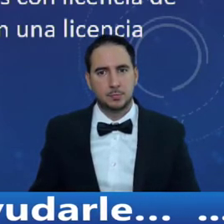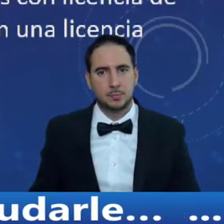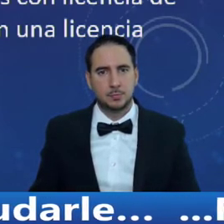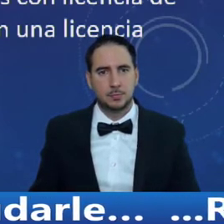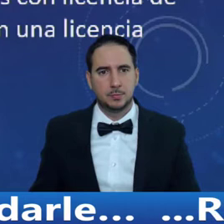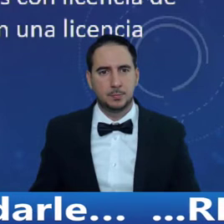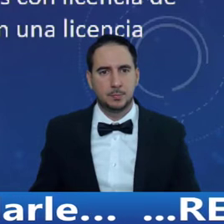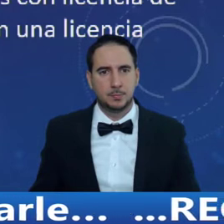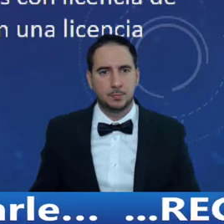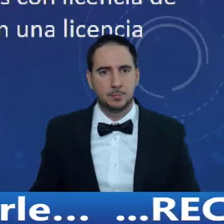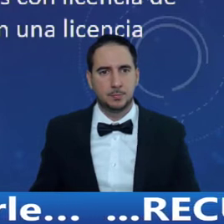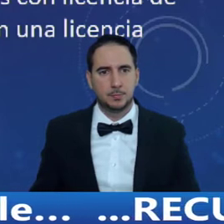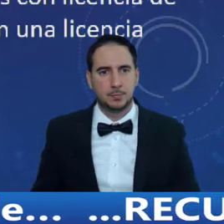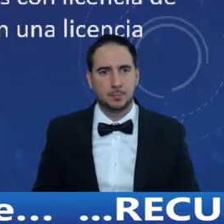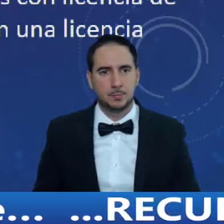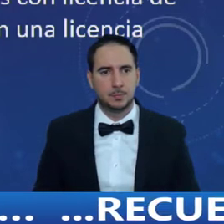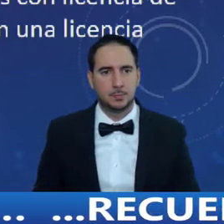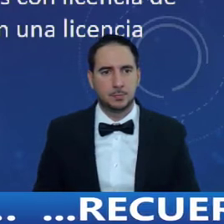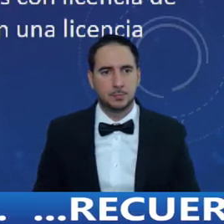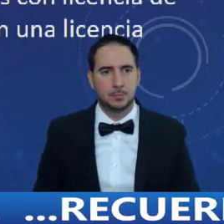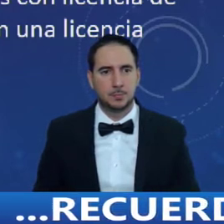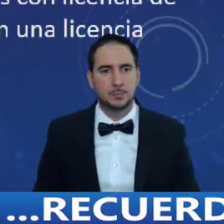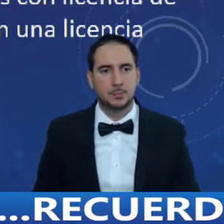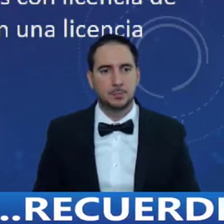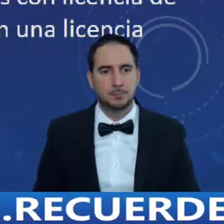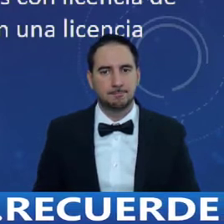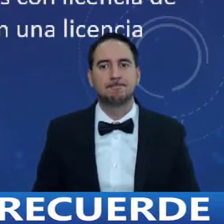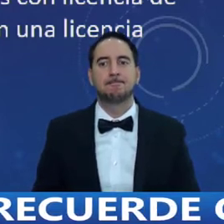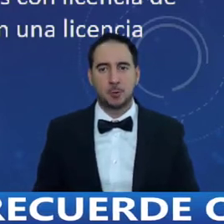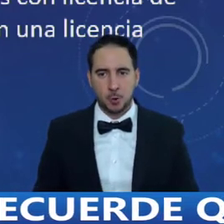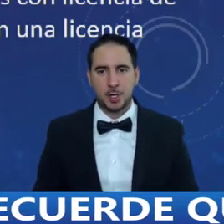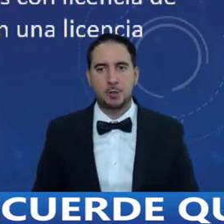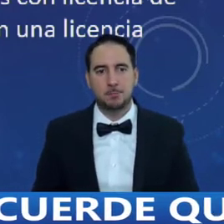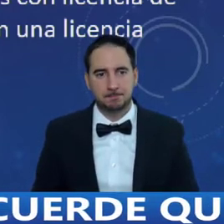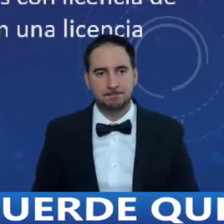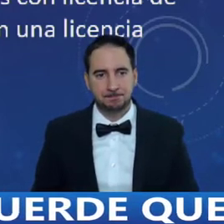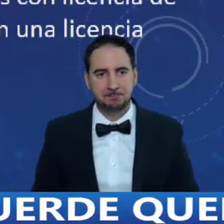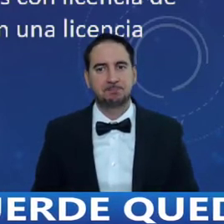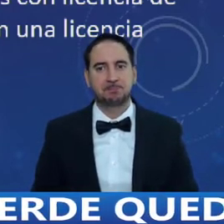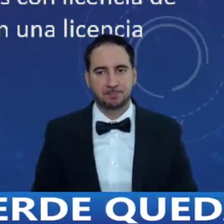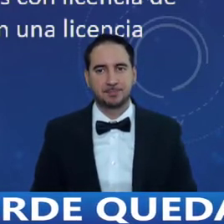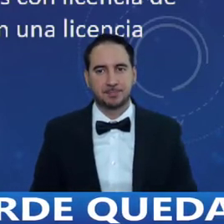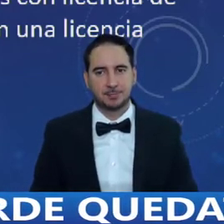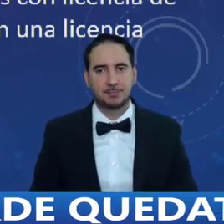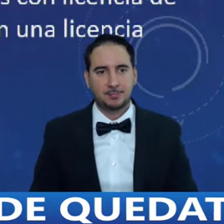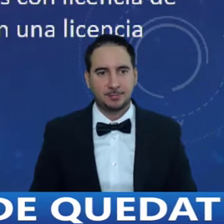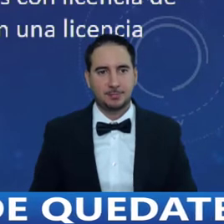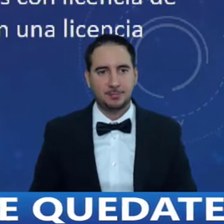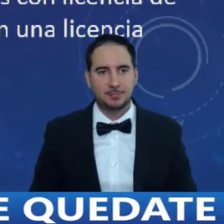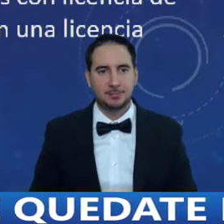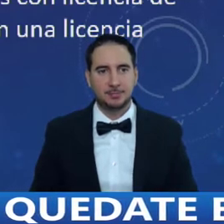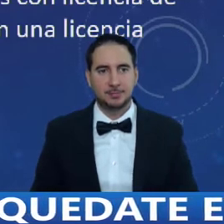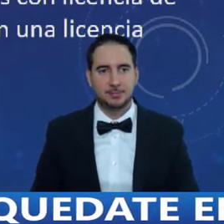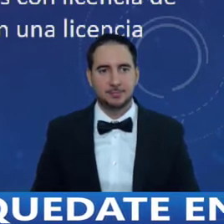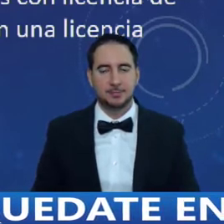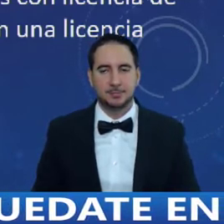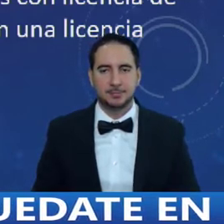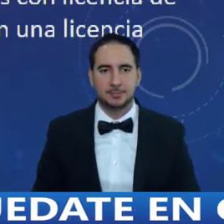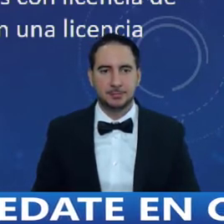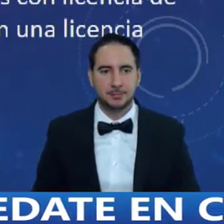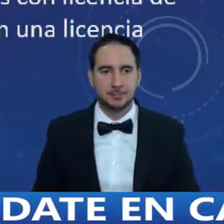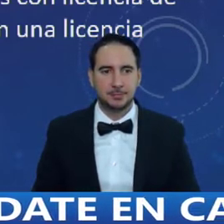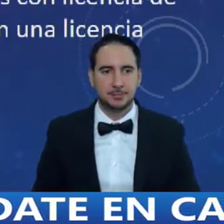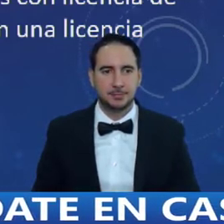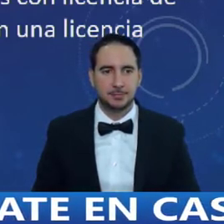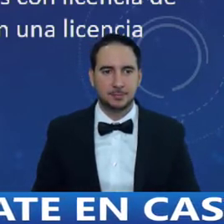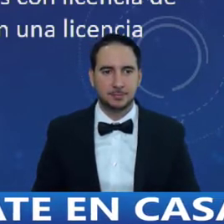pero no pasó el segundo, tiene que volver a pagar 125 dólares, aunque ya haya pasado uno. La ventaja, por ejemplo, en el caso